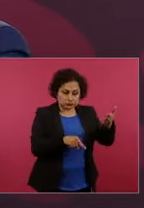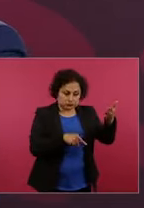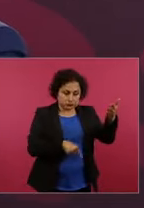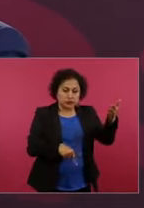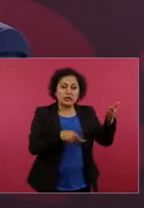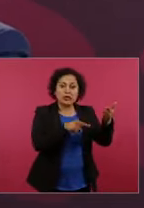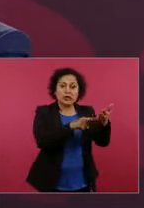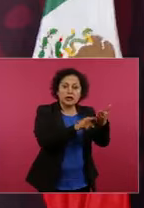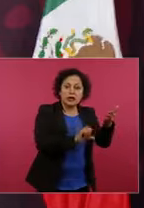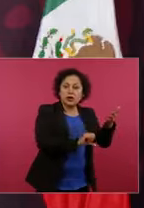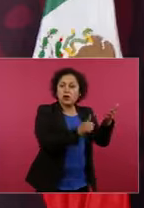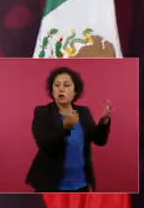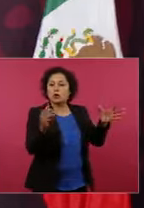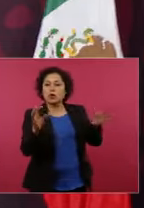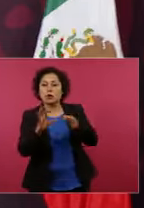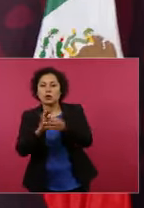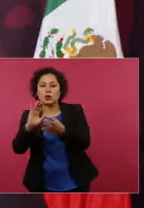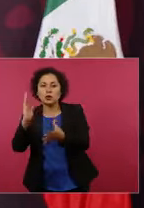así o